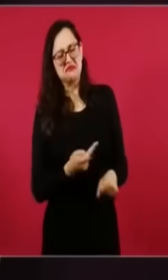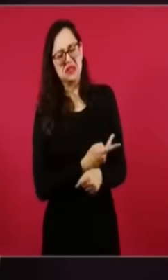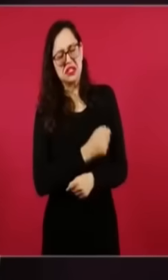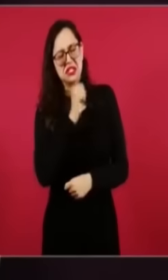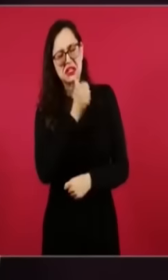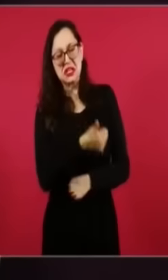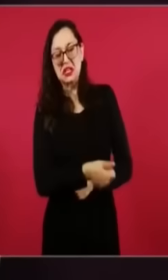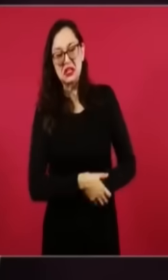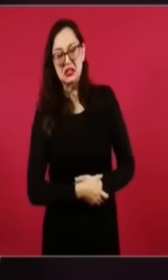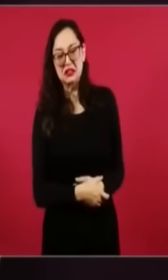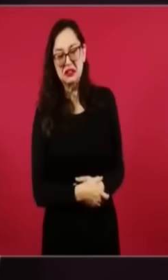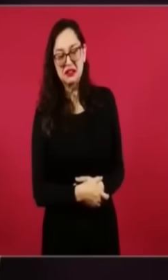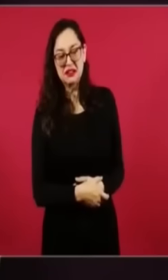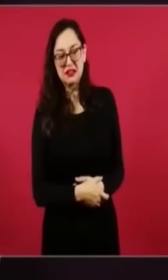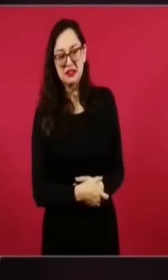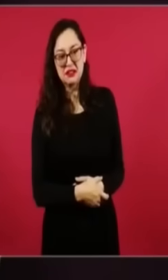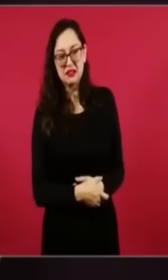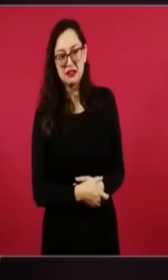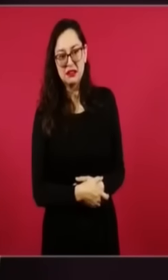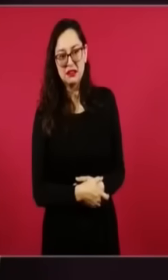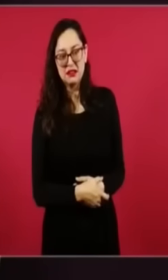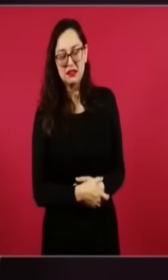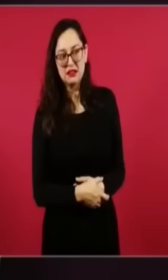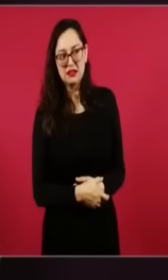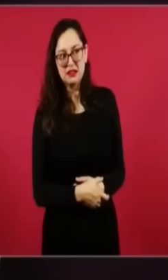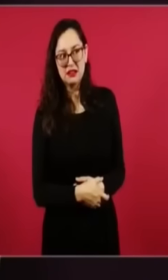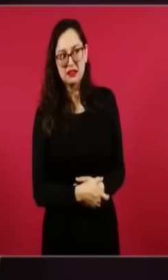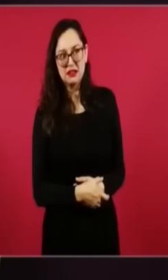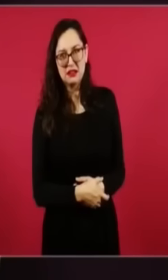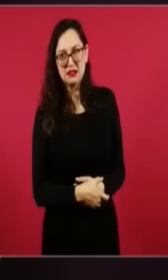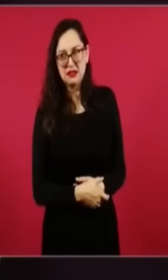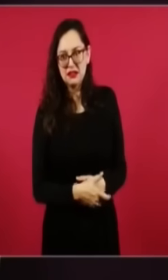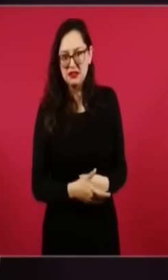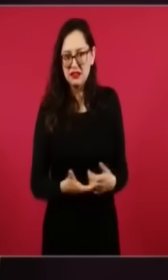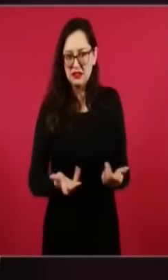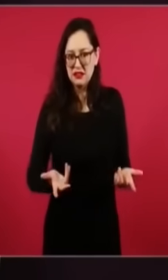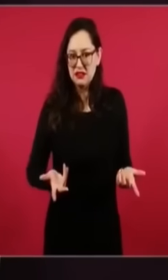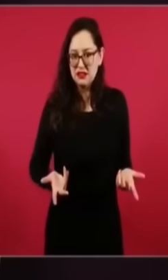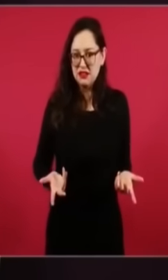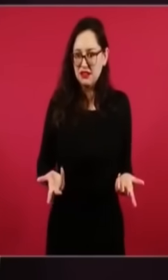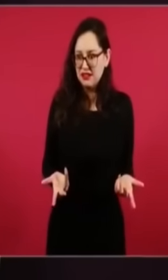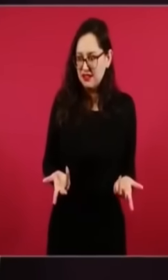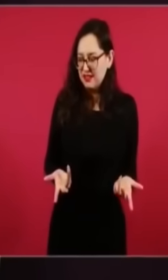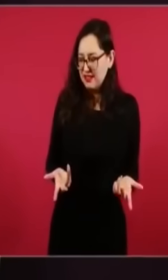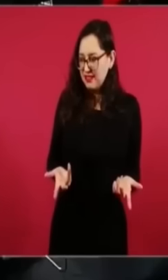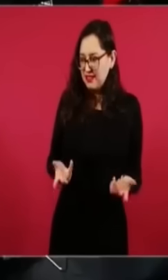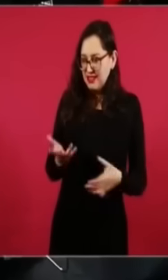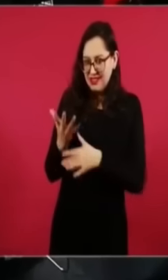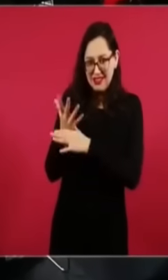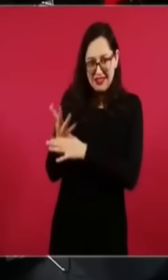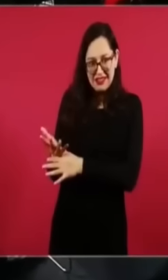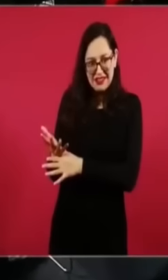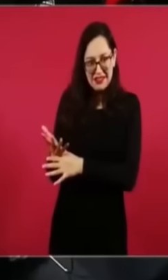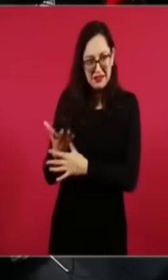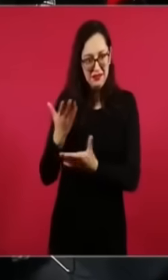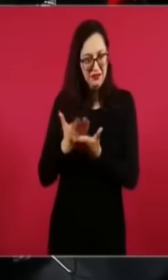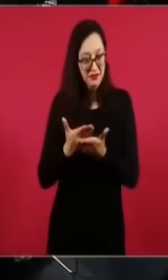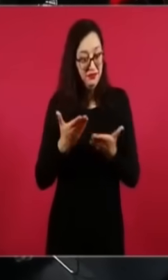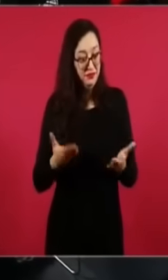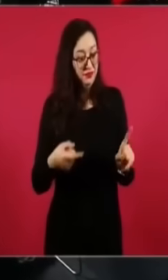que Ernesto Zedillo esta vez sí que se pasó, ya que dice sí se redujo la